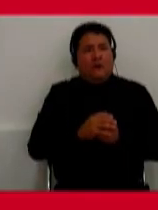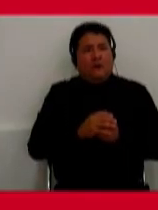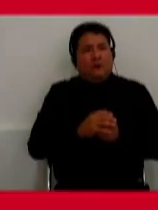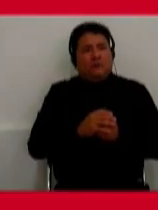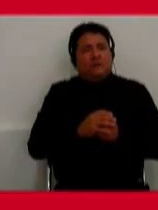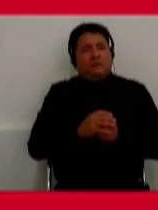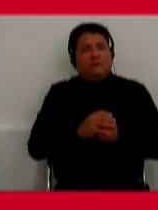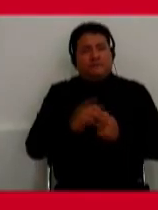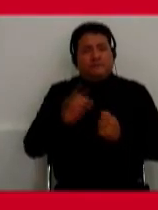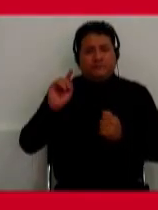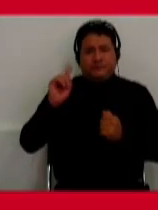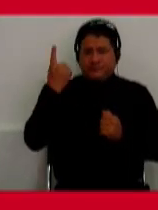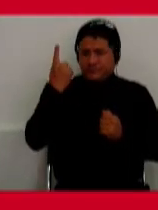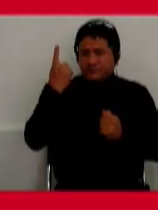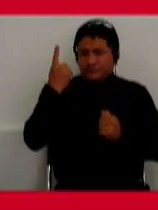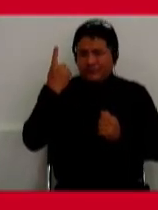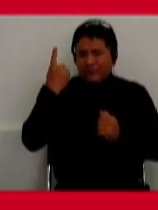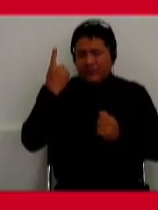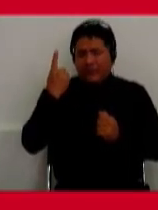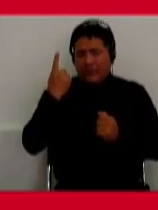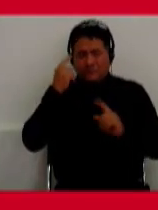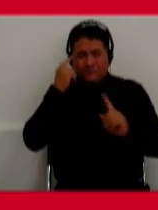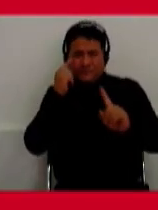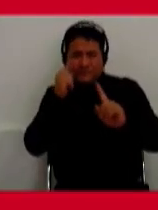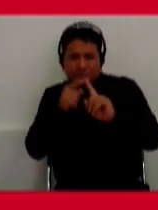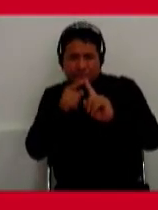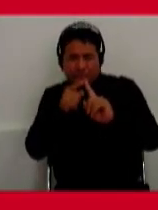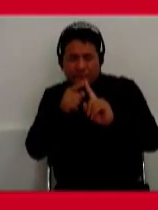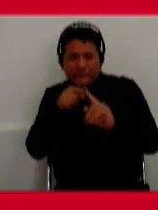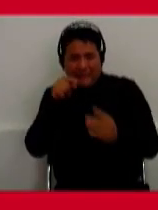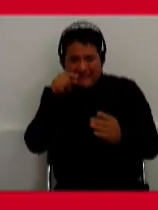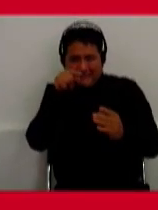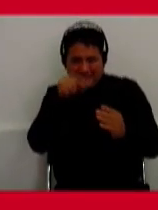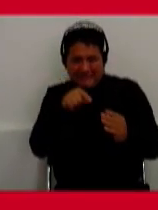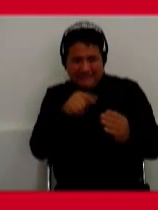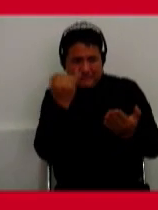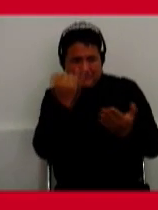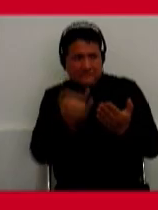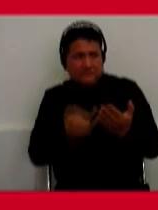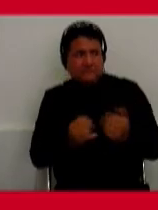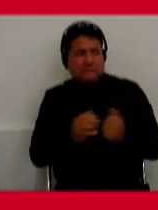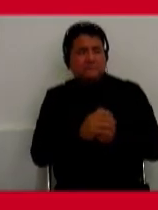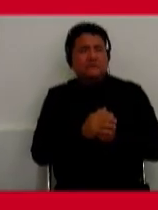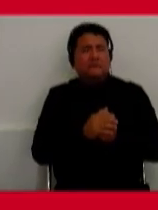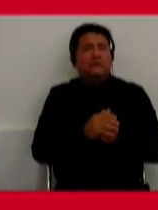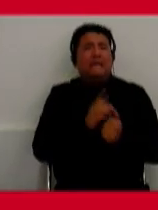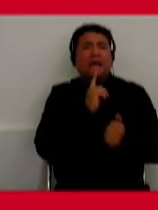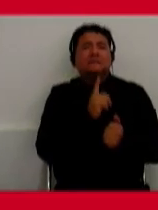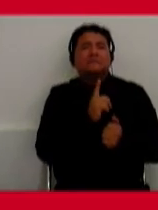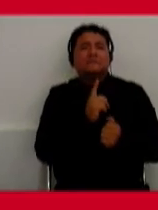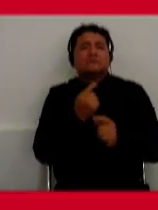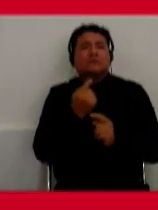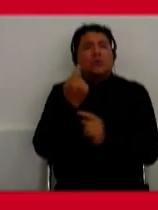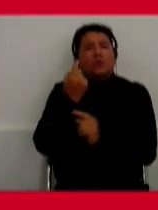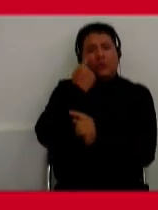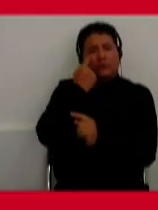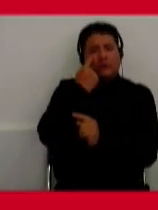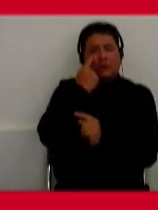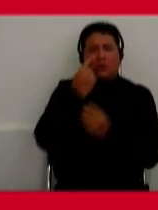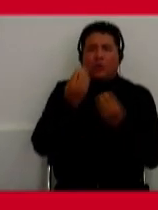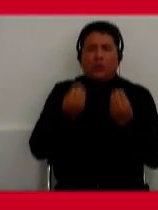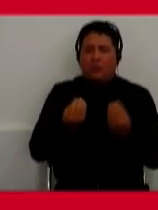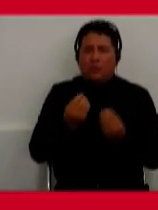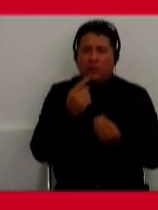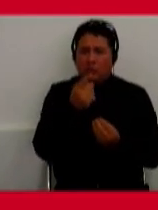El principal objetivo de esto era conocer cómo se comporta la curva de